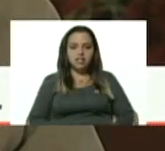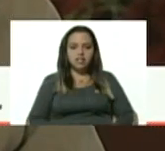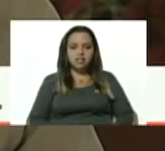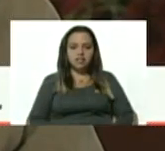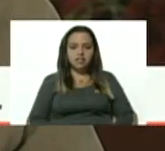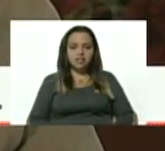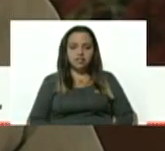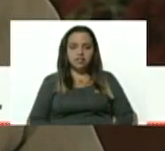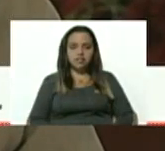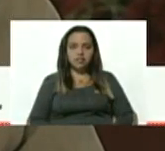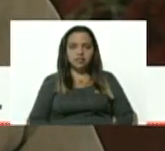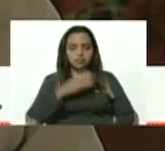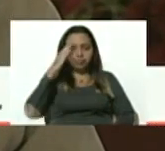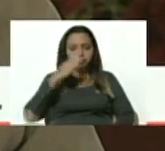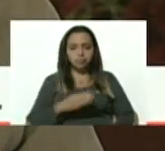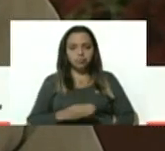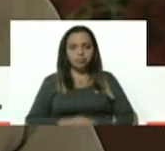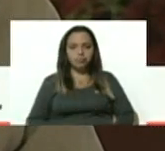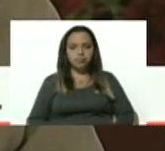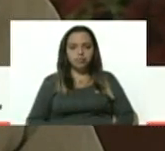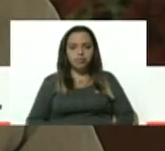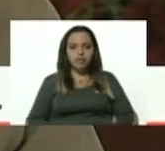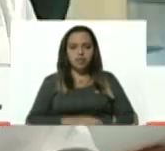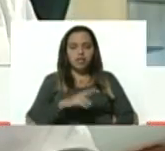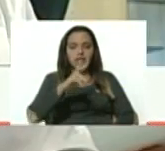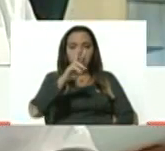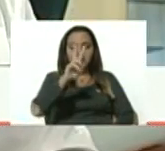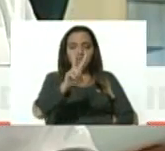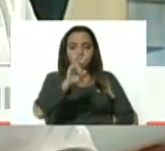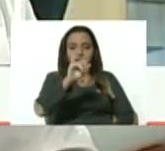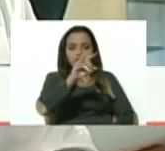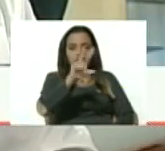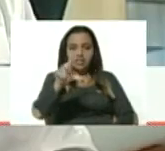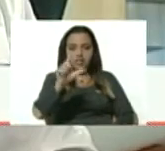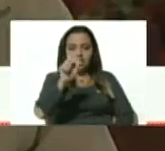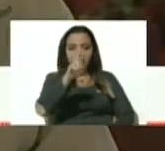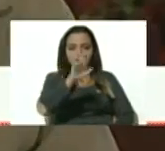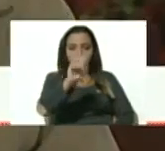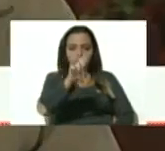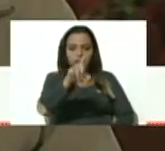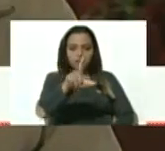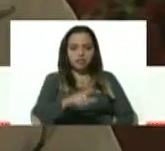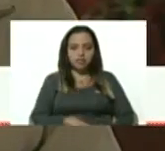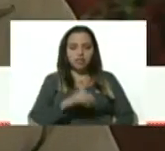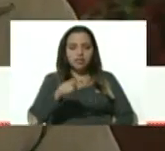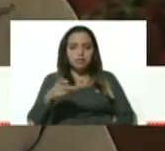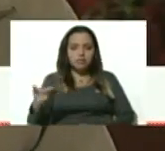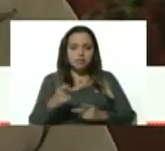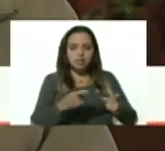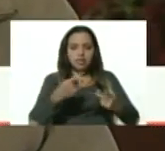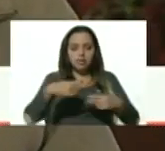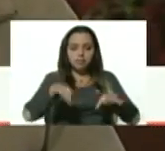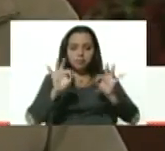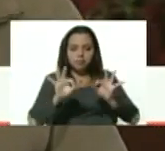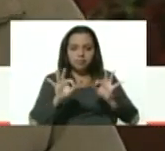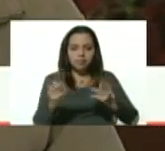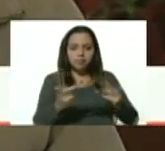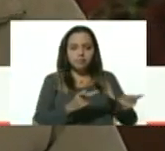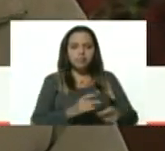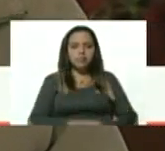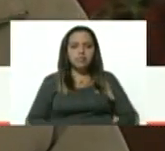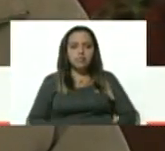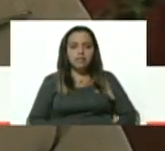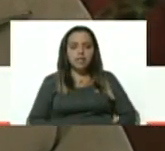compañero general Ildemaro Villarruel, a esta invitada especial que tenemos hoy, nuestra alcaldesa